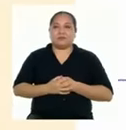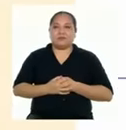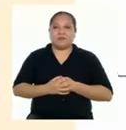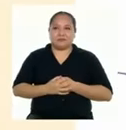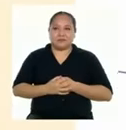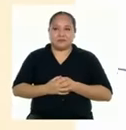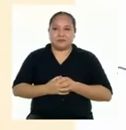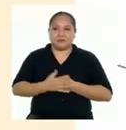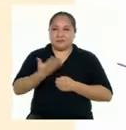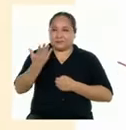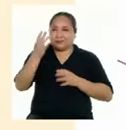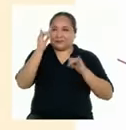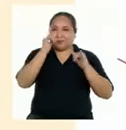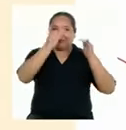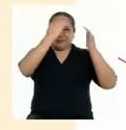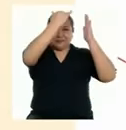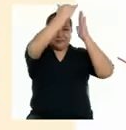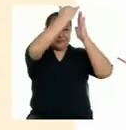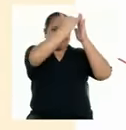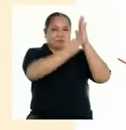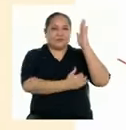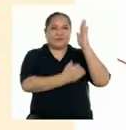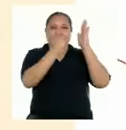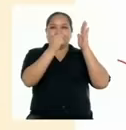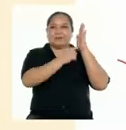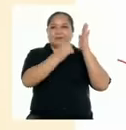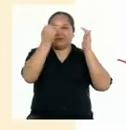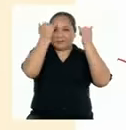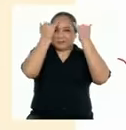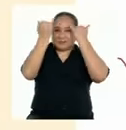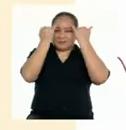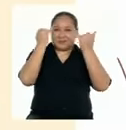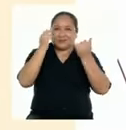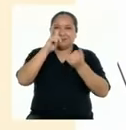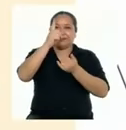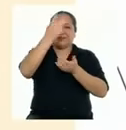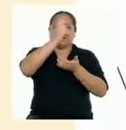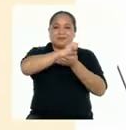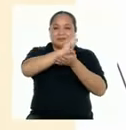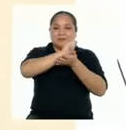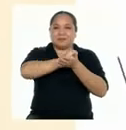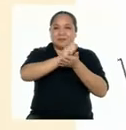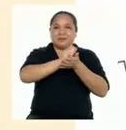Y así queda la versión preliminar